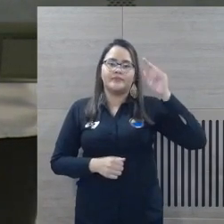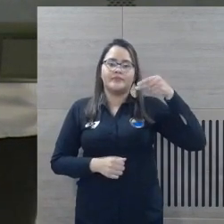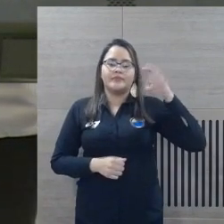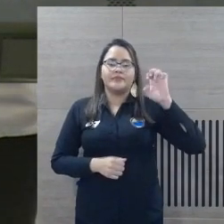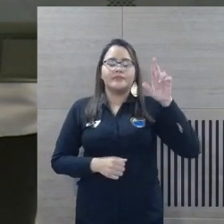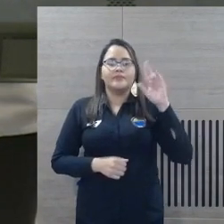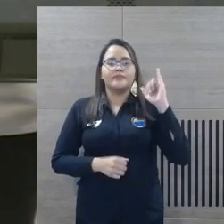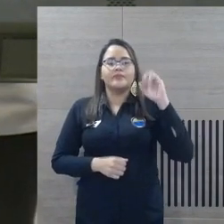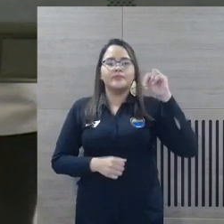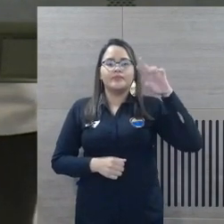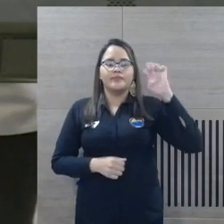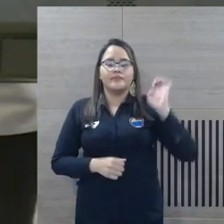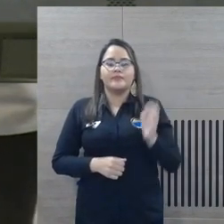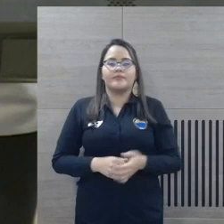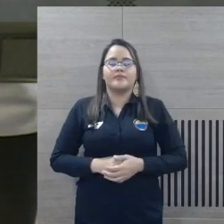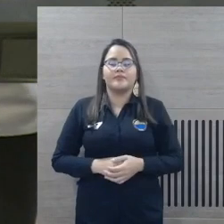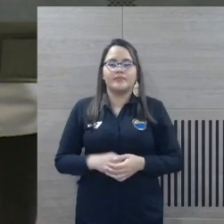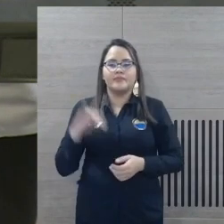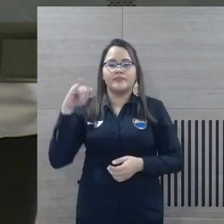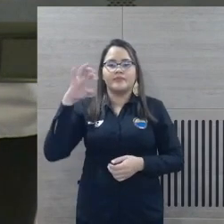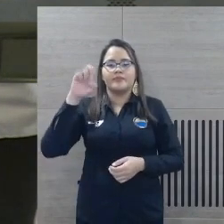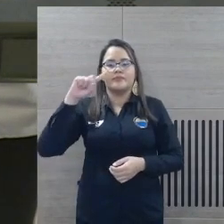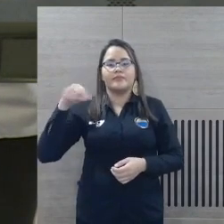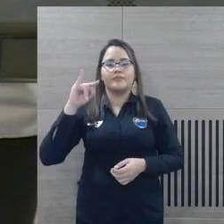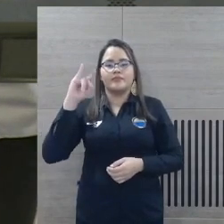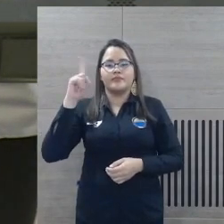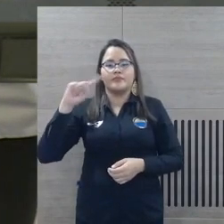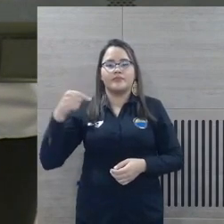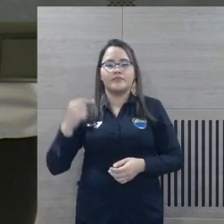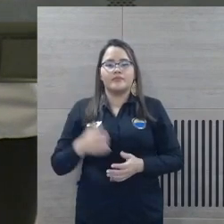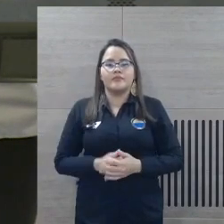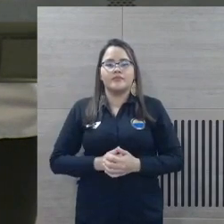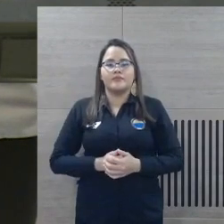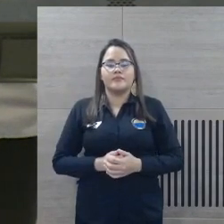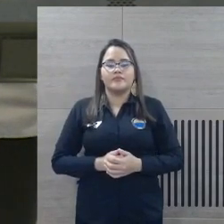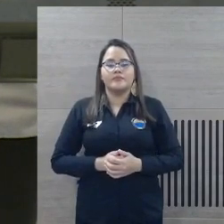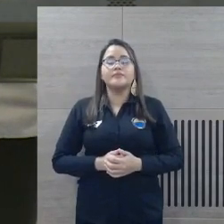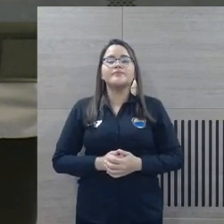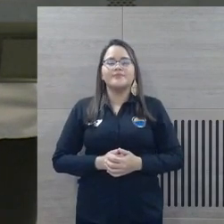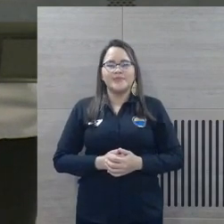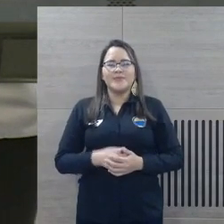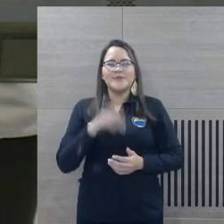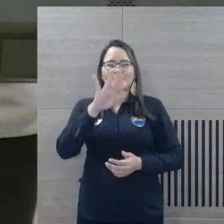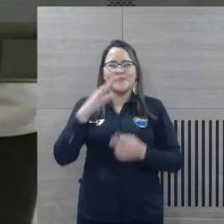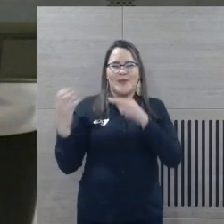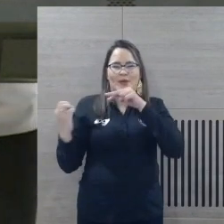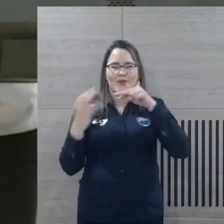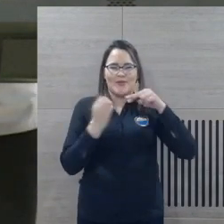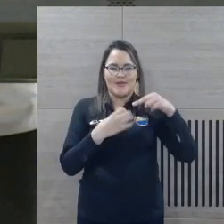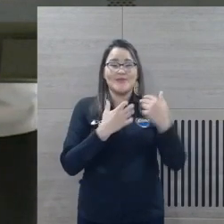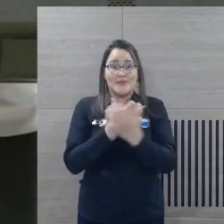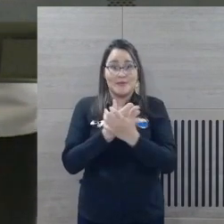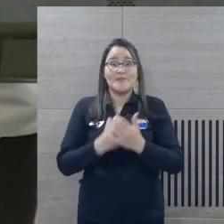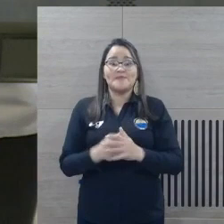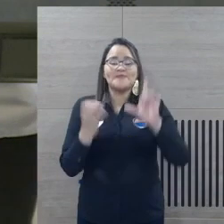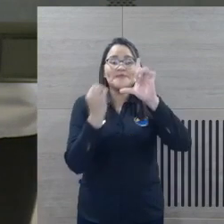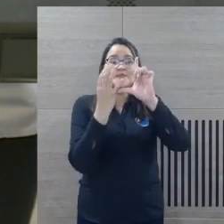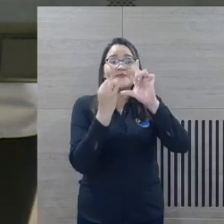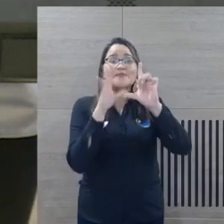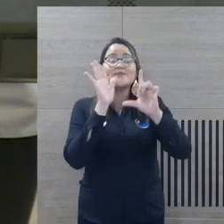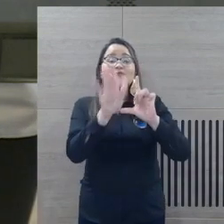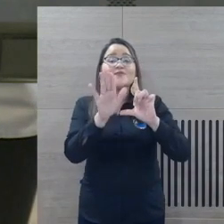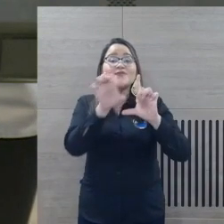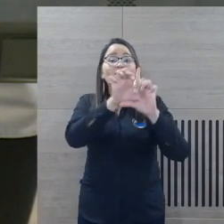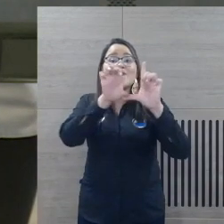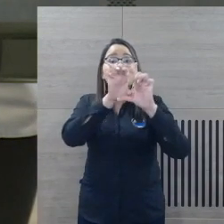Camargo. Facultad Ciencias de la Educación. Licenciado en Educación Básica con énfasis en Informática.